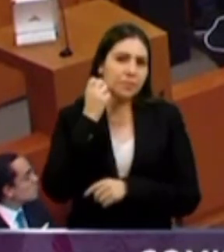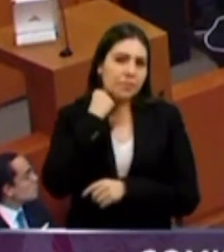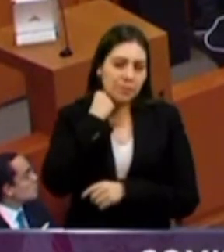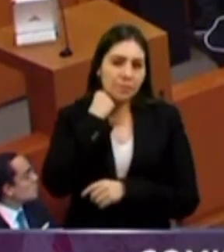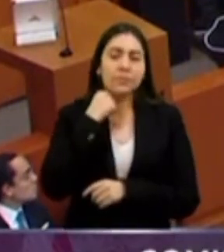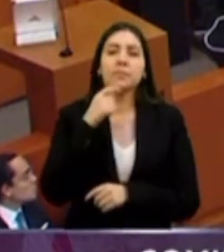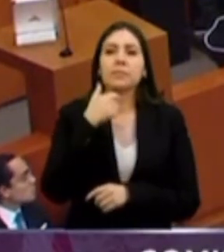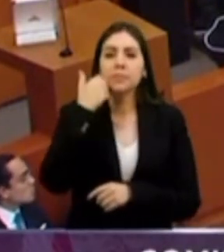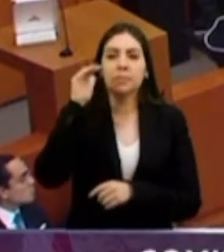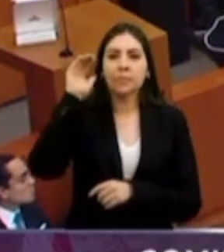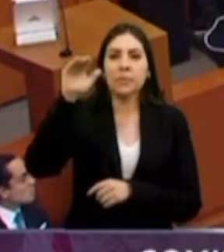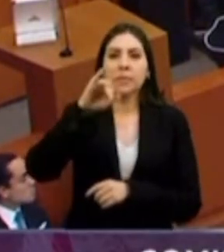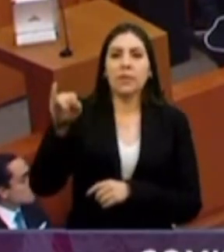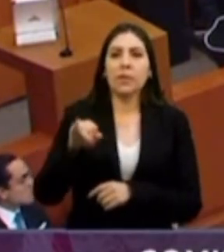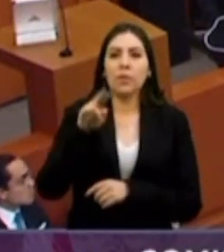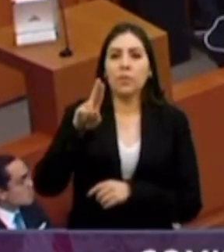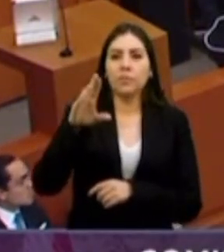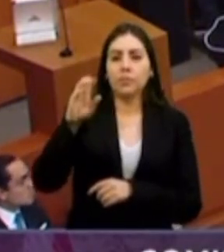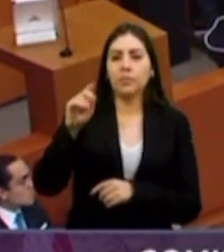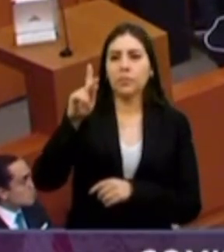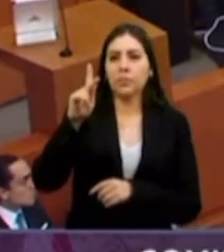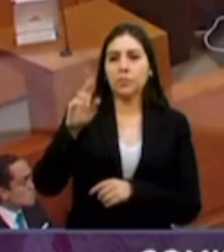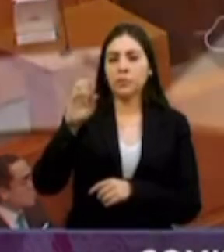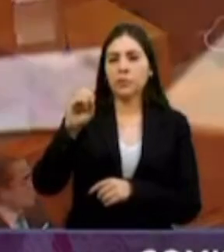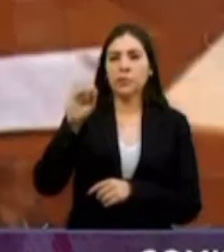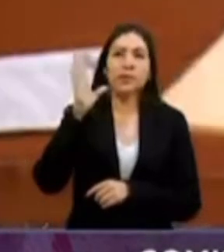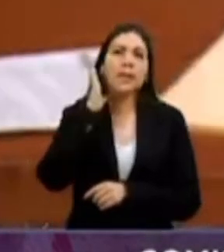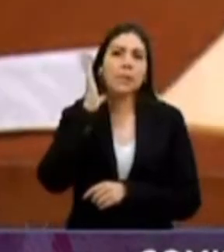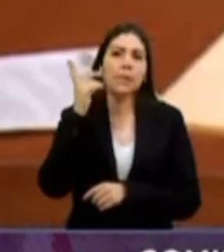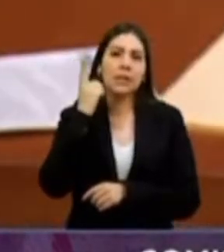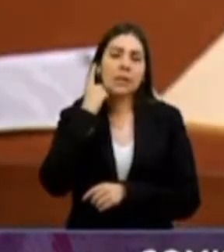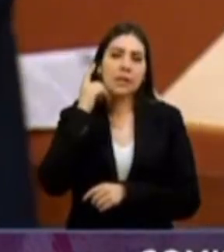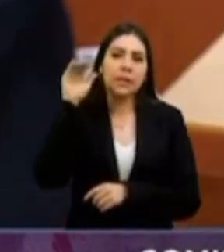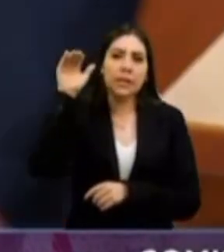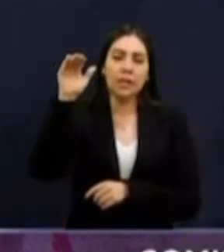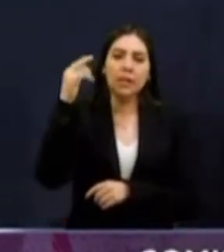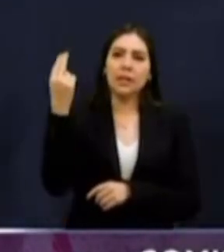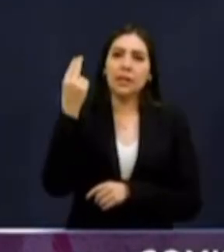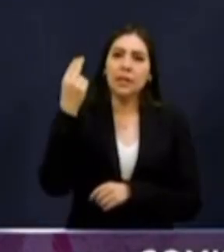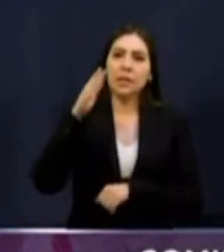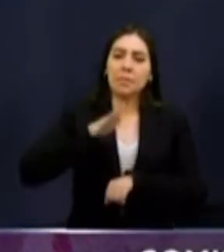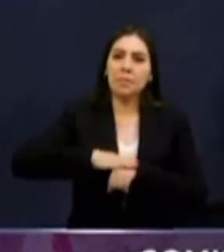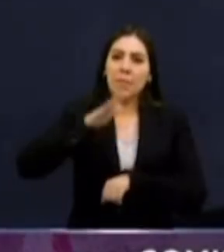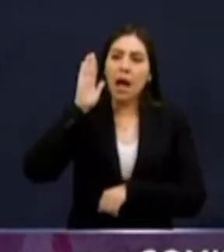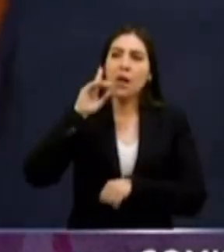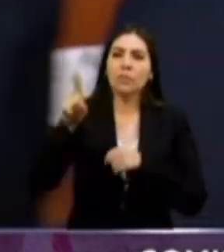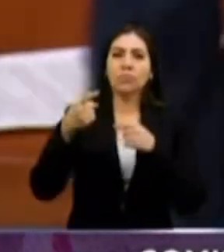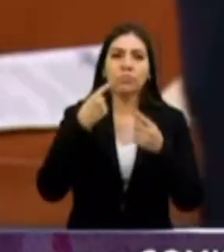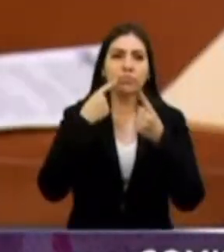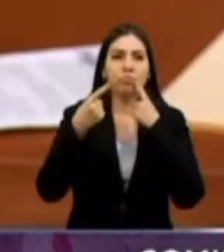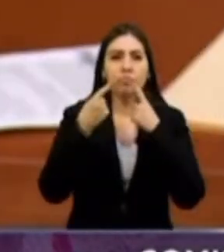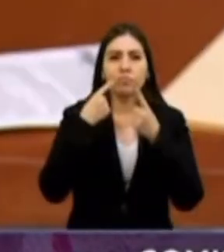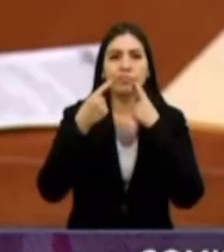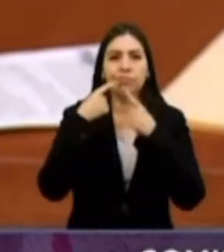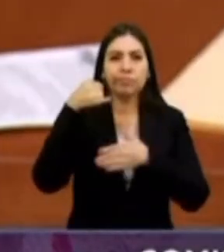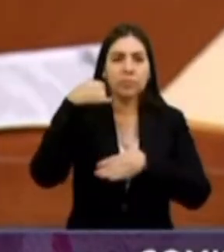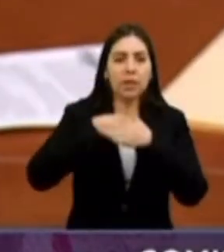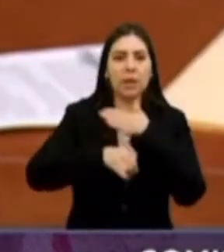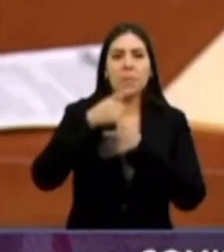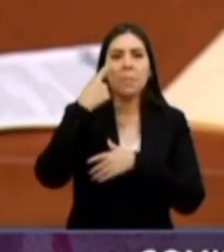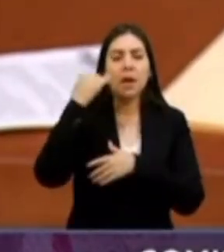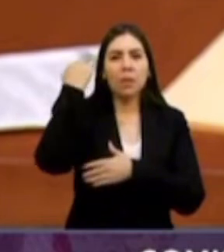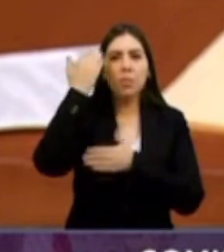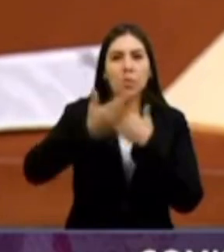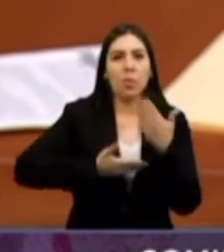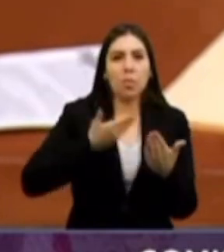Coordinación Política de la Cámara de Diputados a que amplíe el diálogo para analizar y discutir las iniciativas